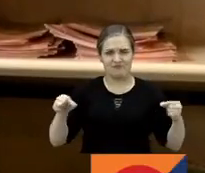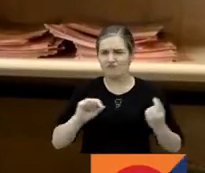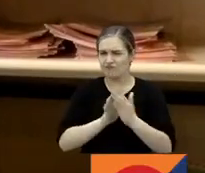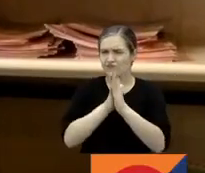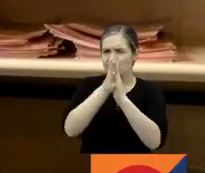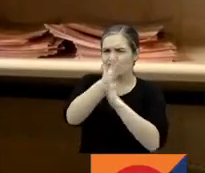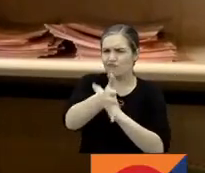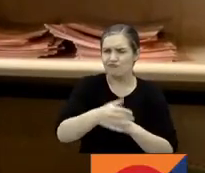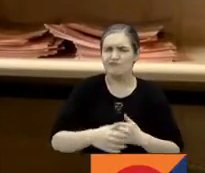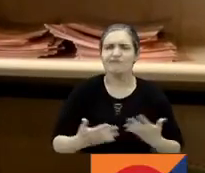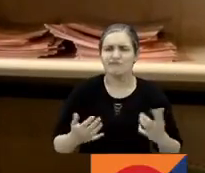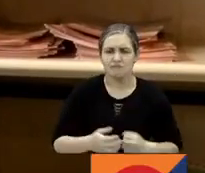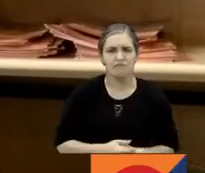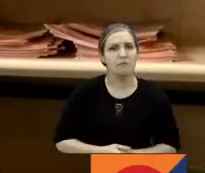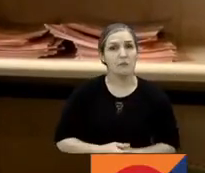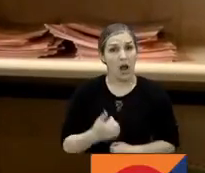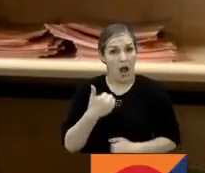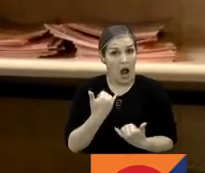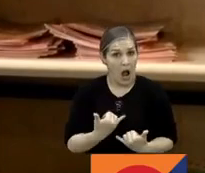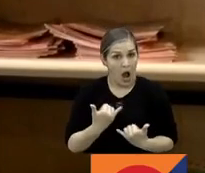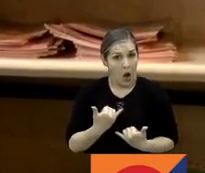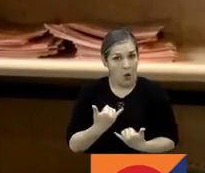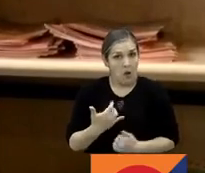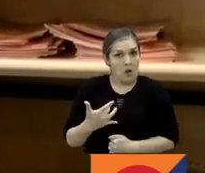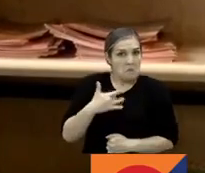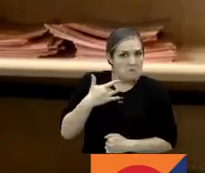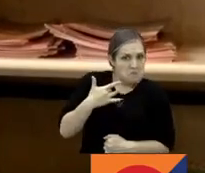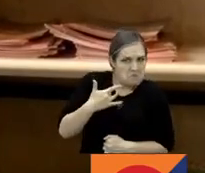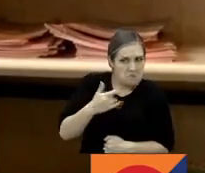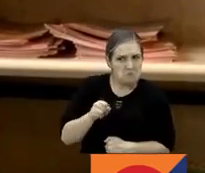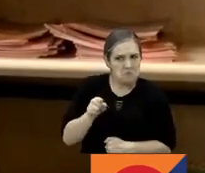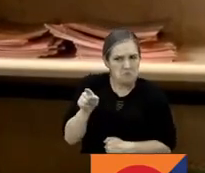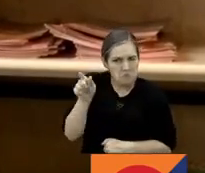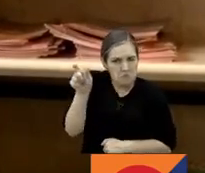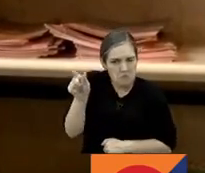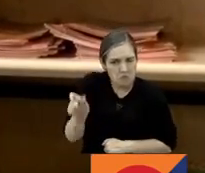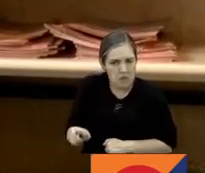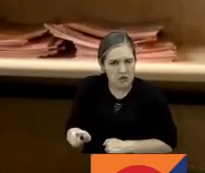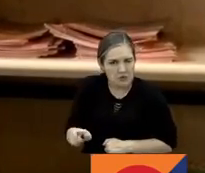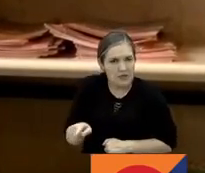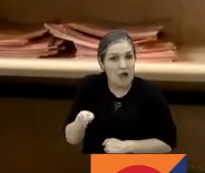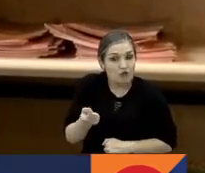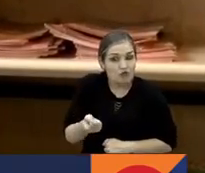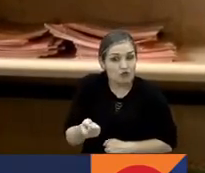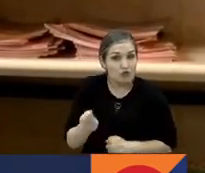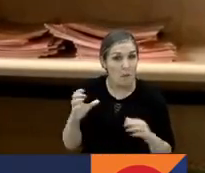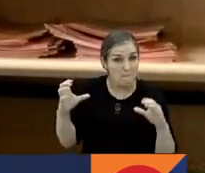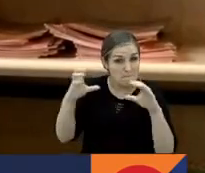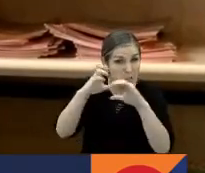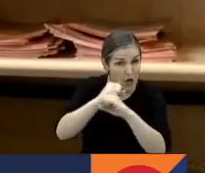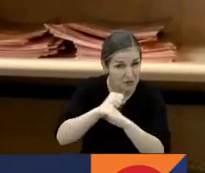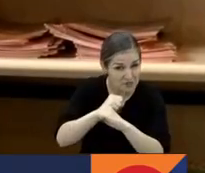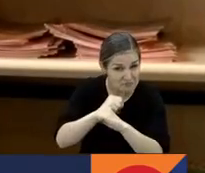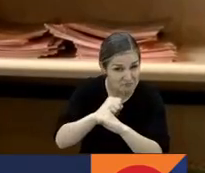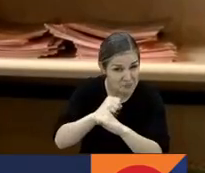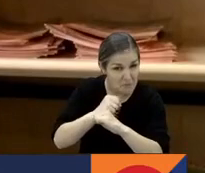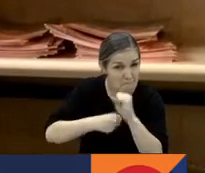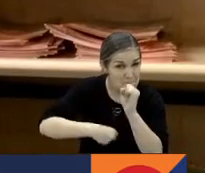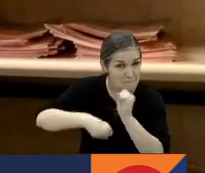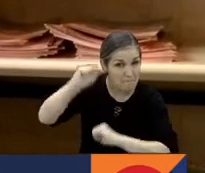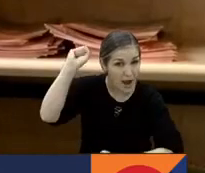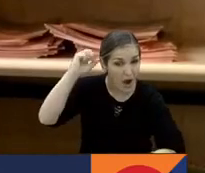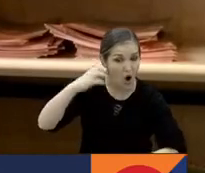qué consideramos, si no ocurre nada extradeportivo, el que esta noche Colombia puede alcanzar su primera medalla